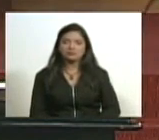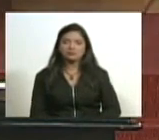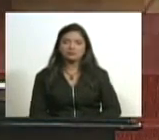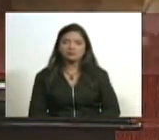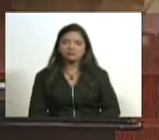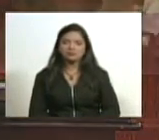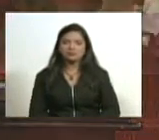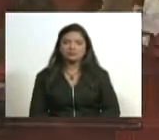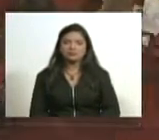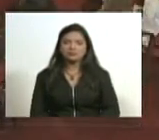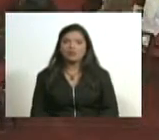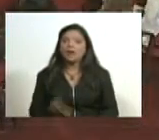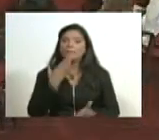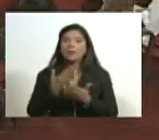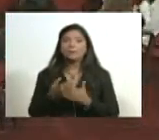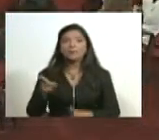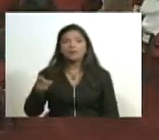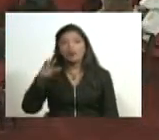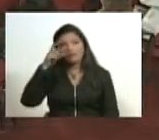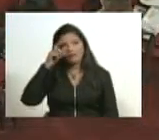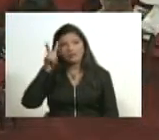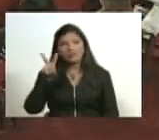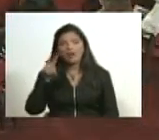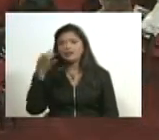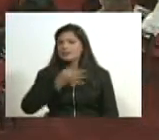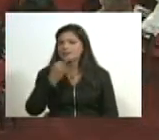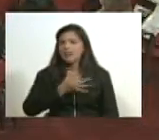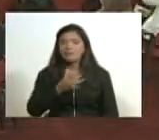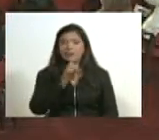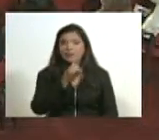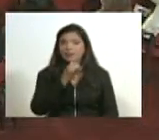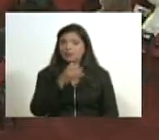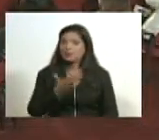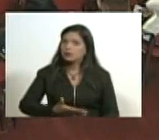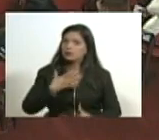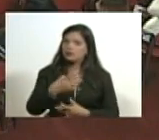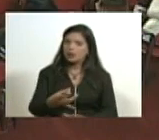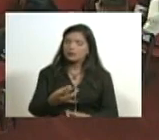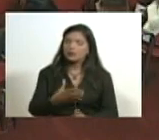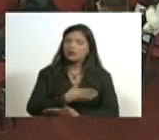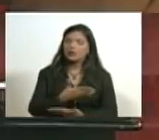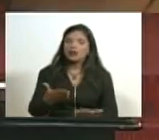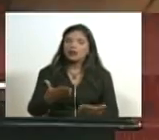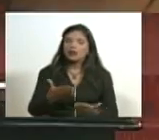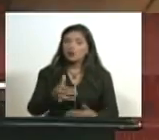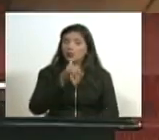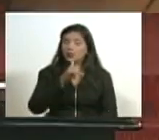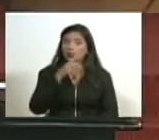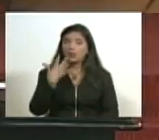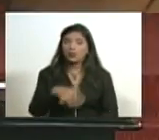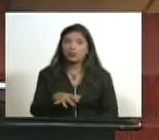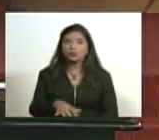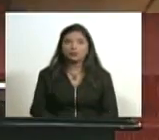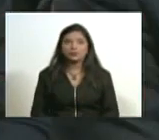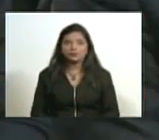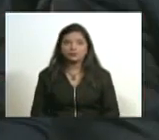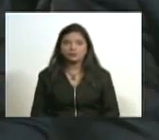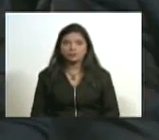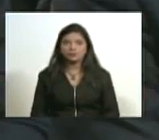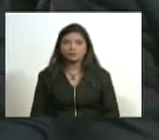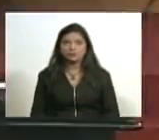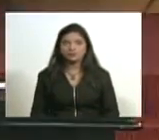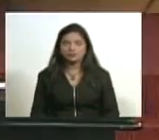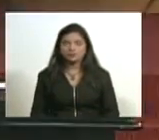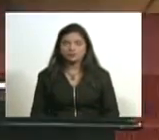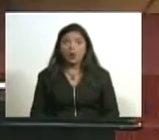Me pide la palabra Ernesto Villegas. Siempre tiene alguna cosa interesante Ernesto Villegas Polhat con el tubazo del minuto. Sí, presidente. Así